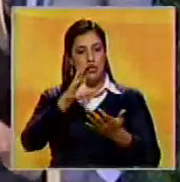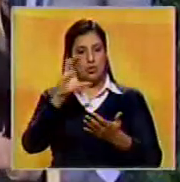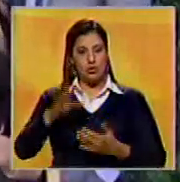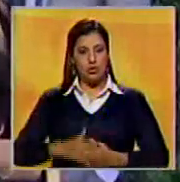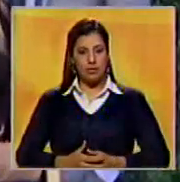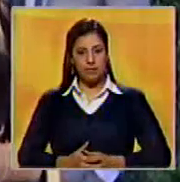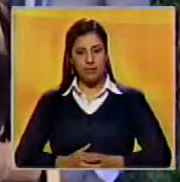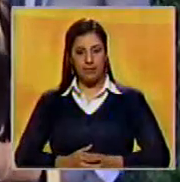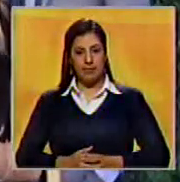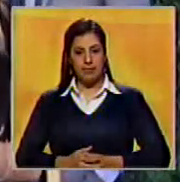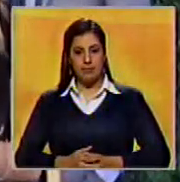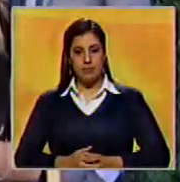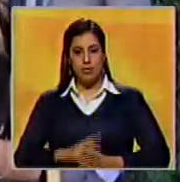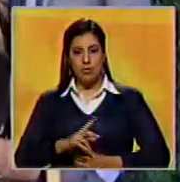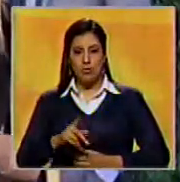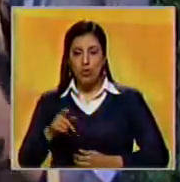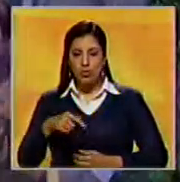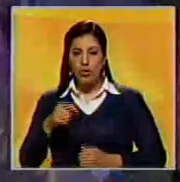música.